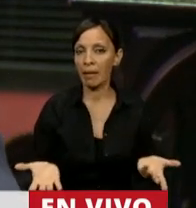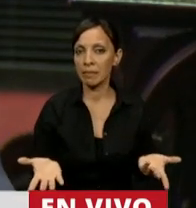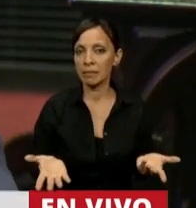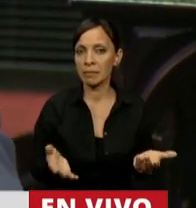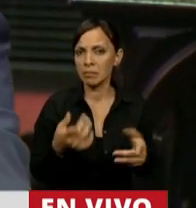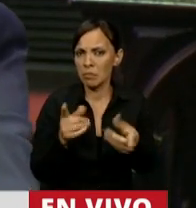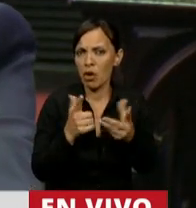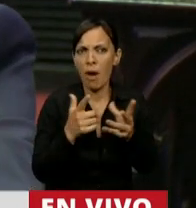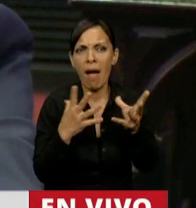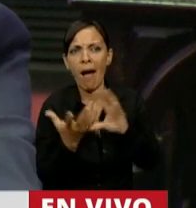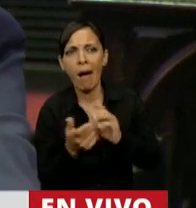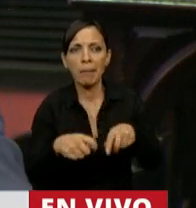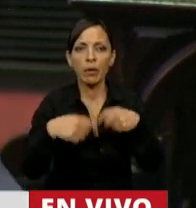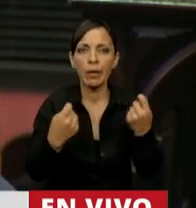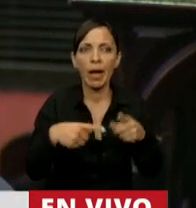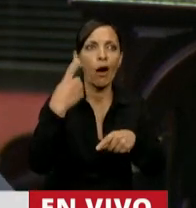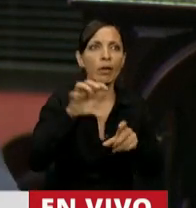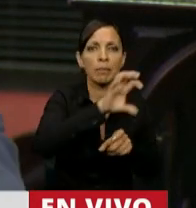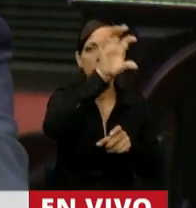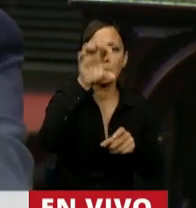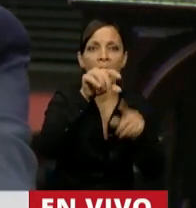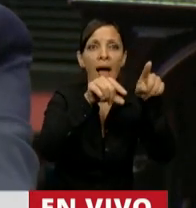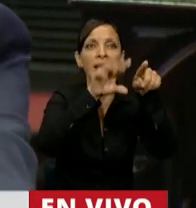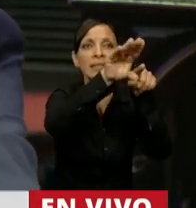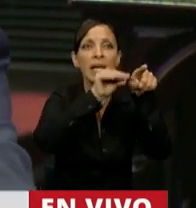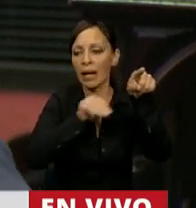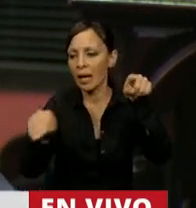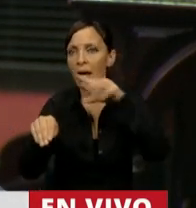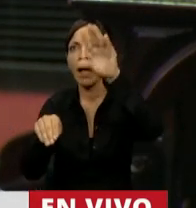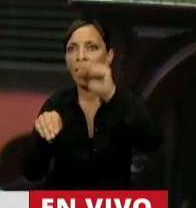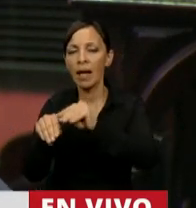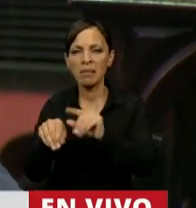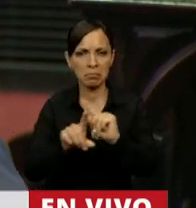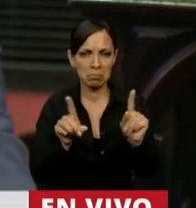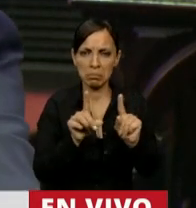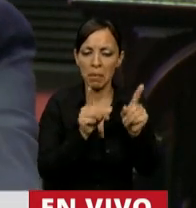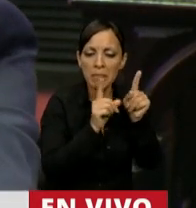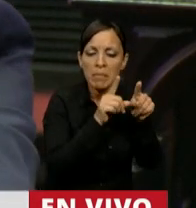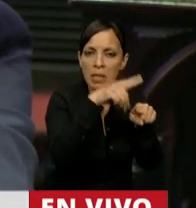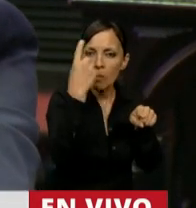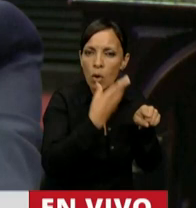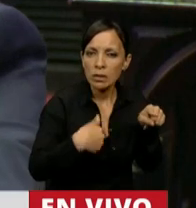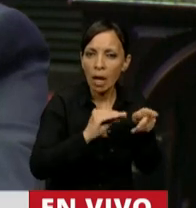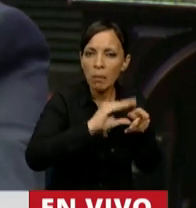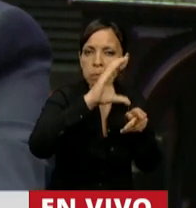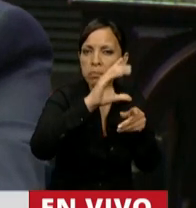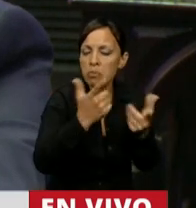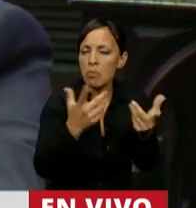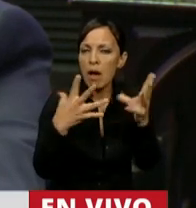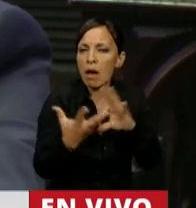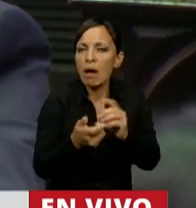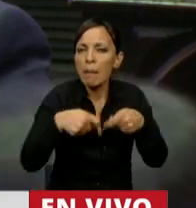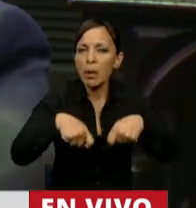no afecta al resto de las jurisdicciones, no afecta al resto de las autonomías